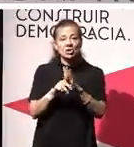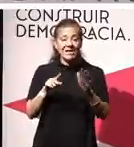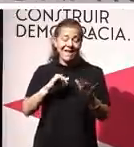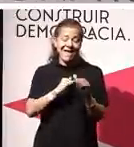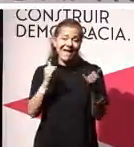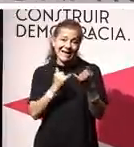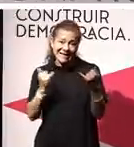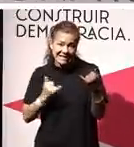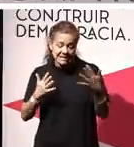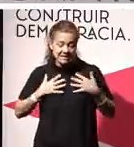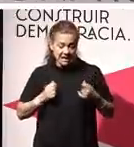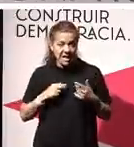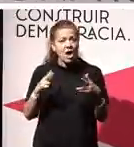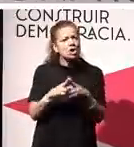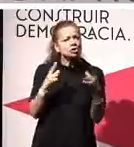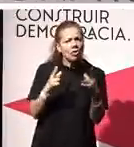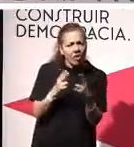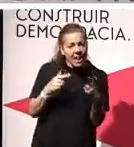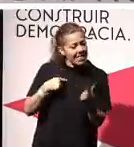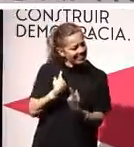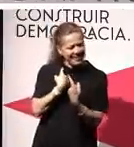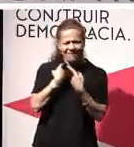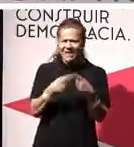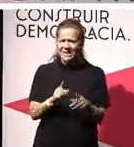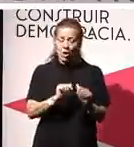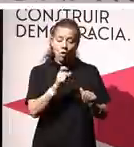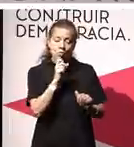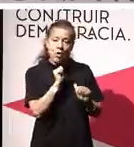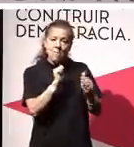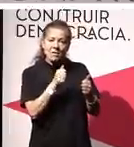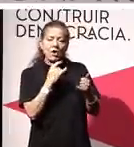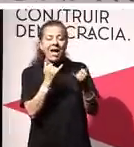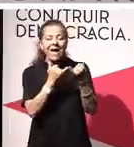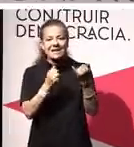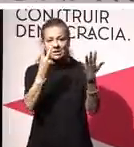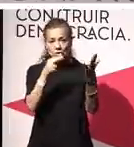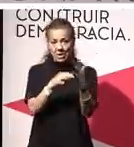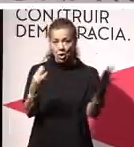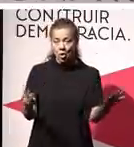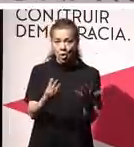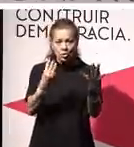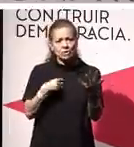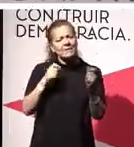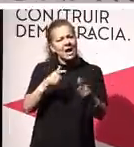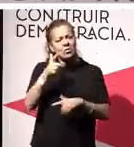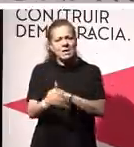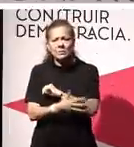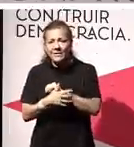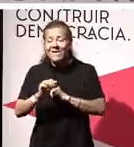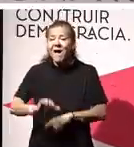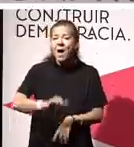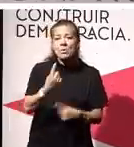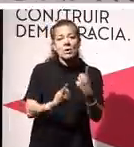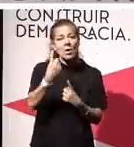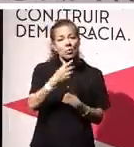sanitaria, social y económica diametralmente opuesta a cómo se gestionó la crisis de 2008, dejando atrás la austeridad y aprobando